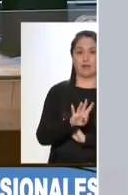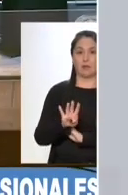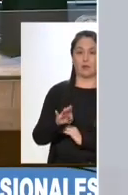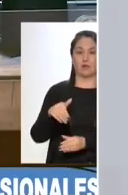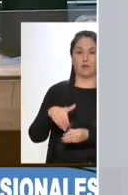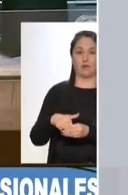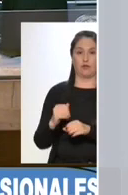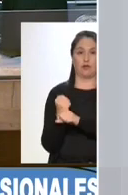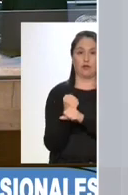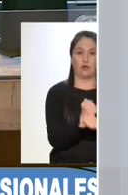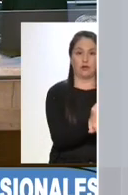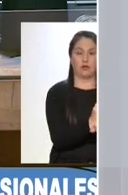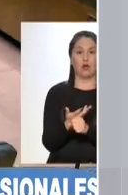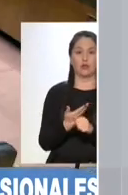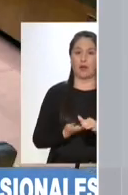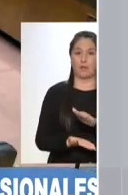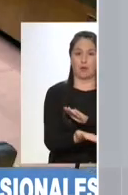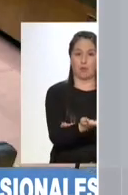Menos en el fondo.